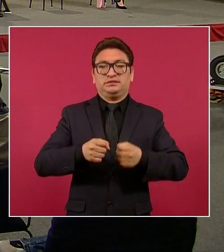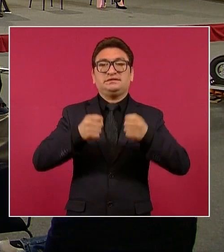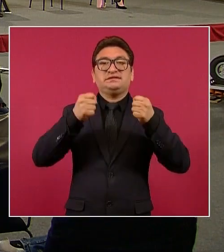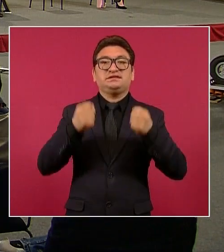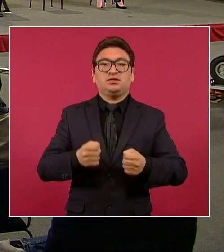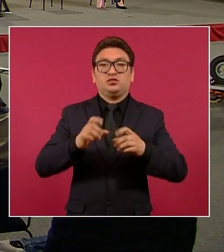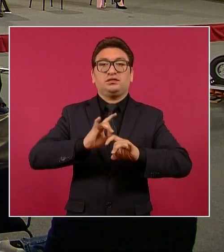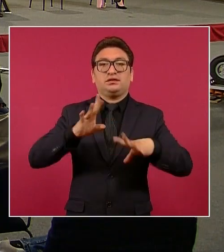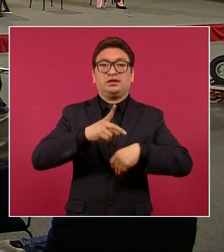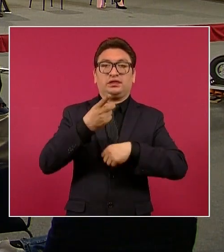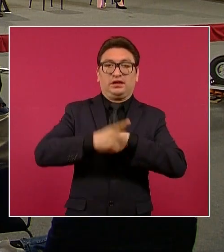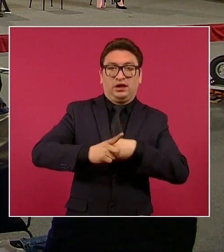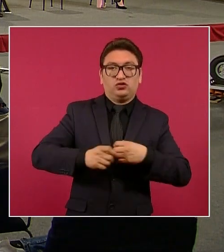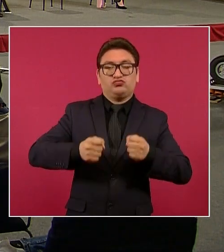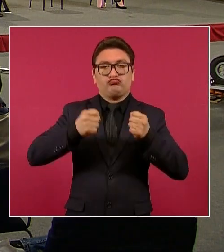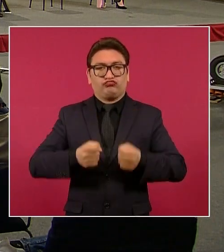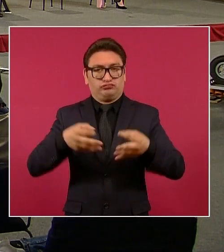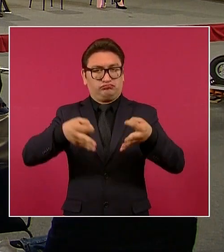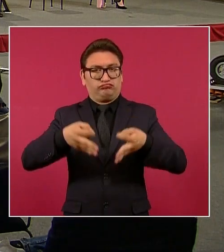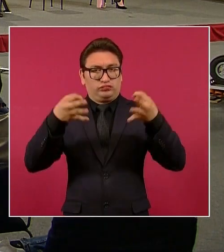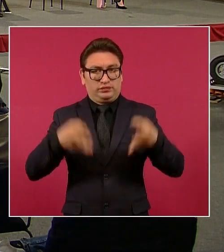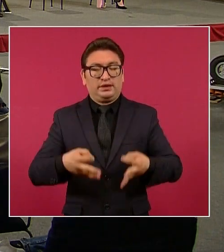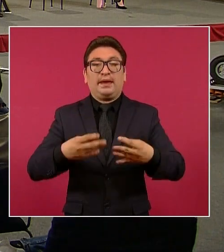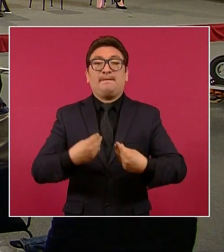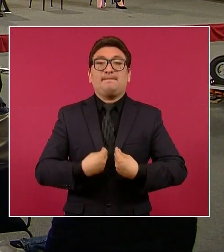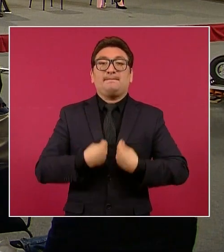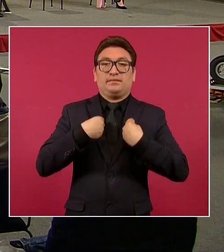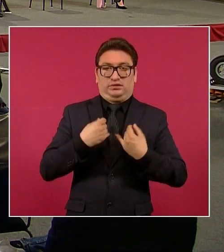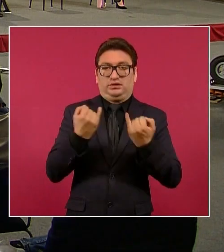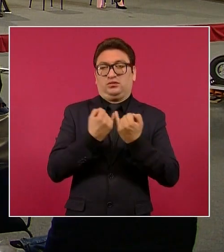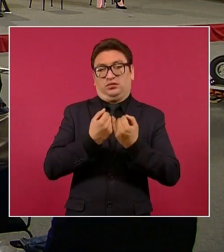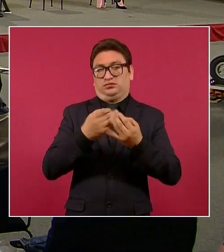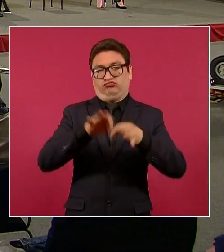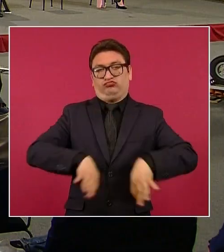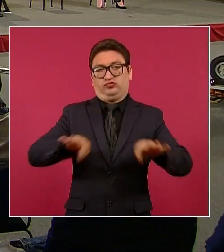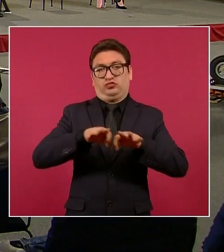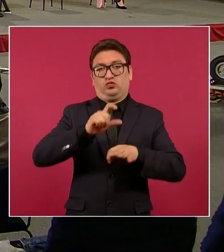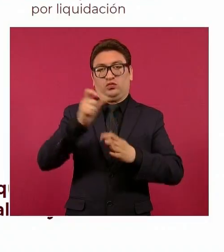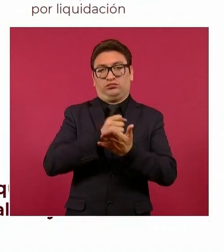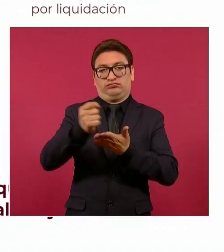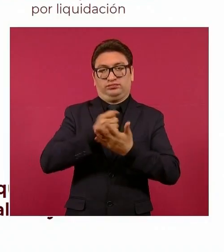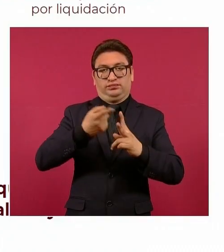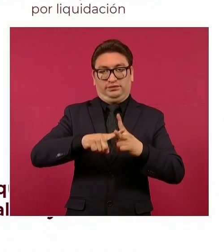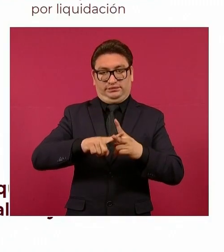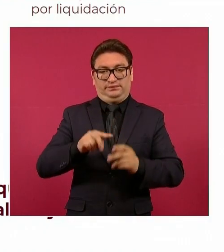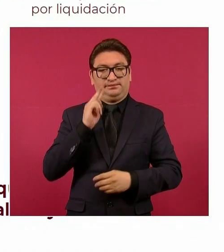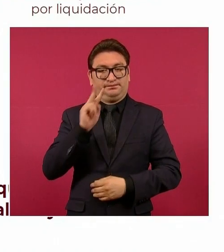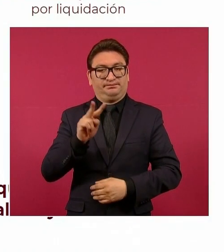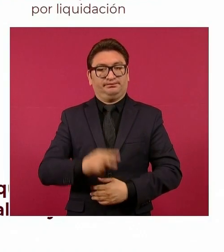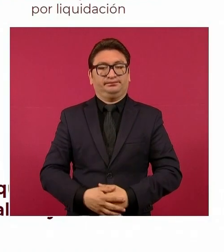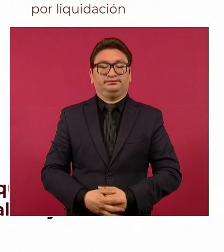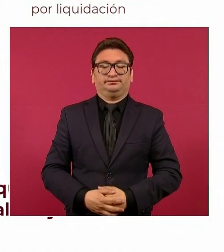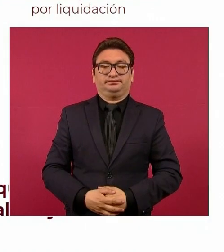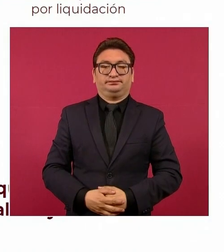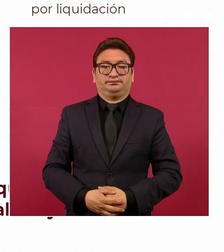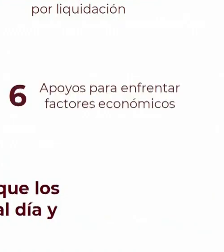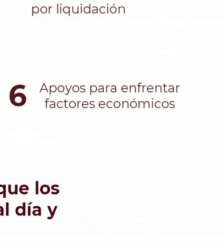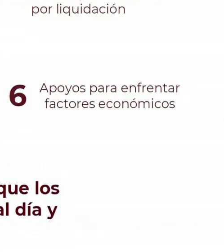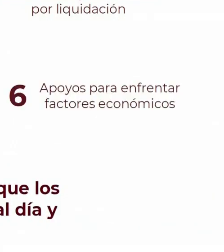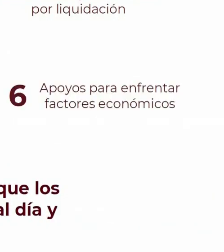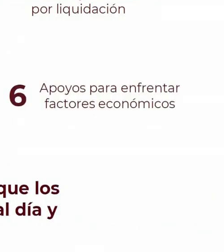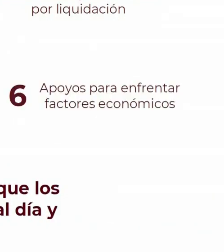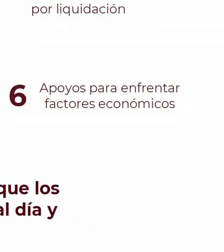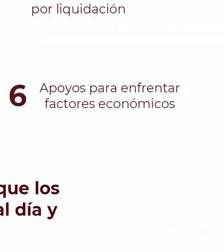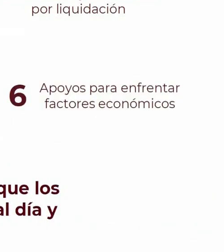daños, seguro de calidad y seguro de vida, que eso es un básico cuando se origina el crédito. Hay un esquema de prórroga de